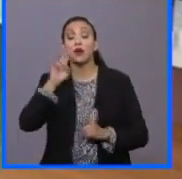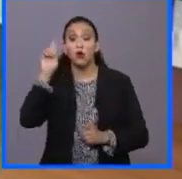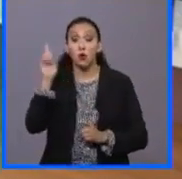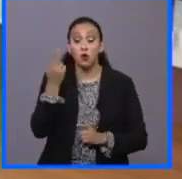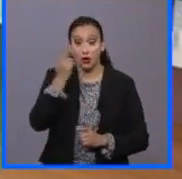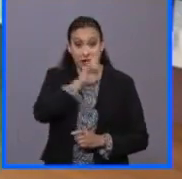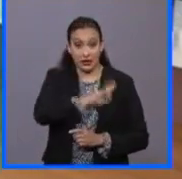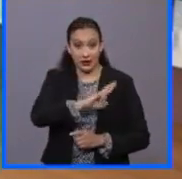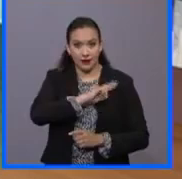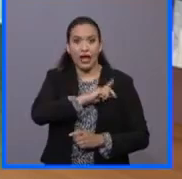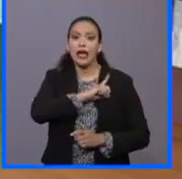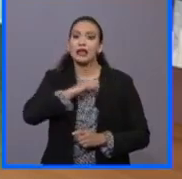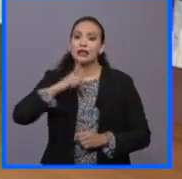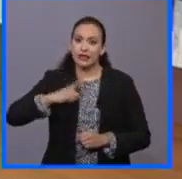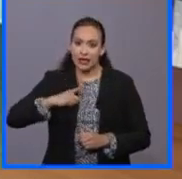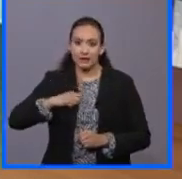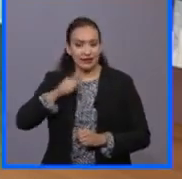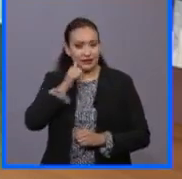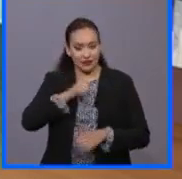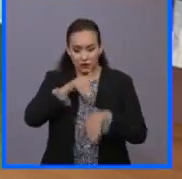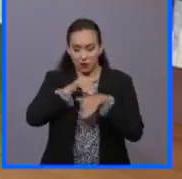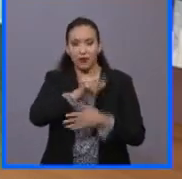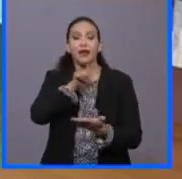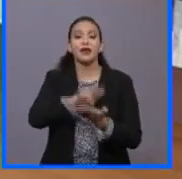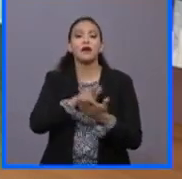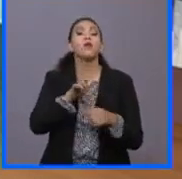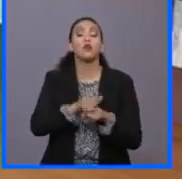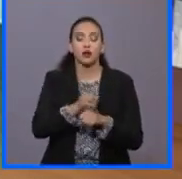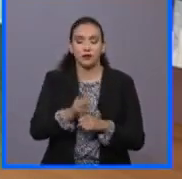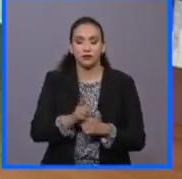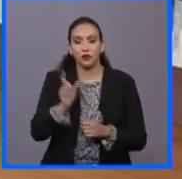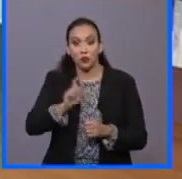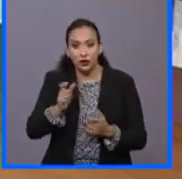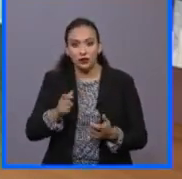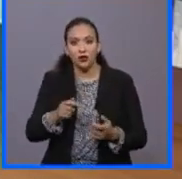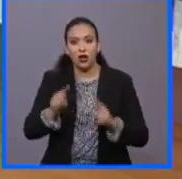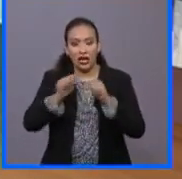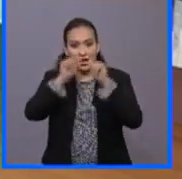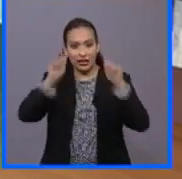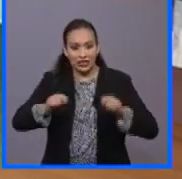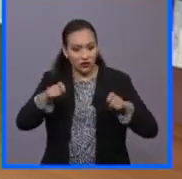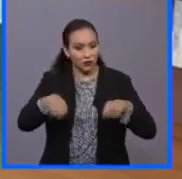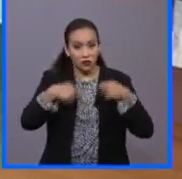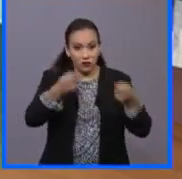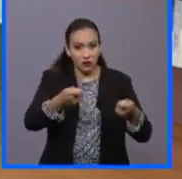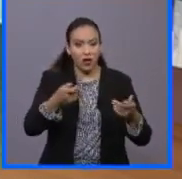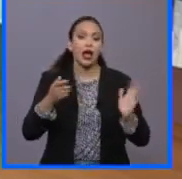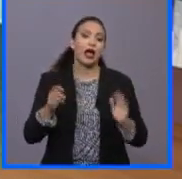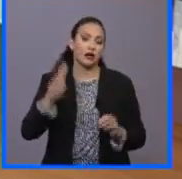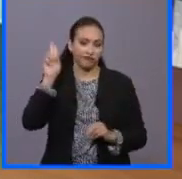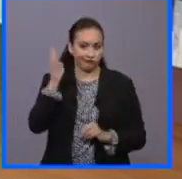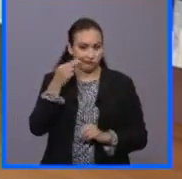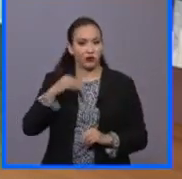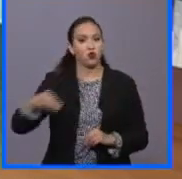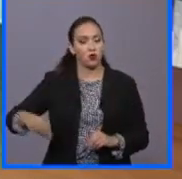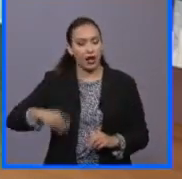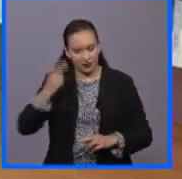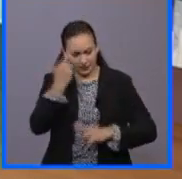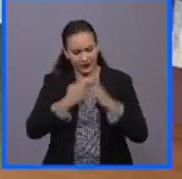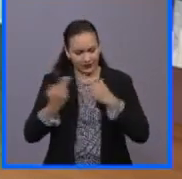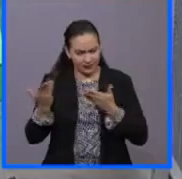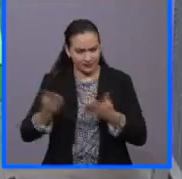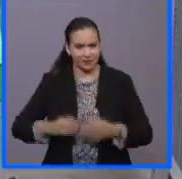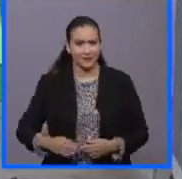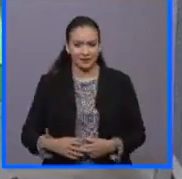privadas deben responder ante la ley cuando omiten tramitar o entregar el título profesional. Jesús Daza nos explica.